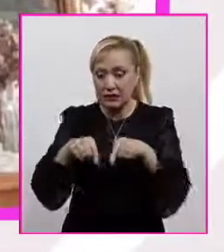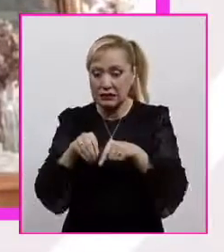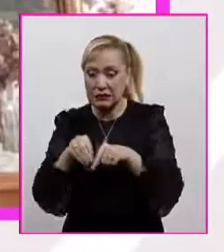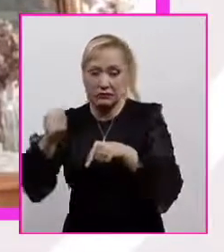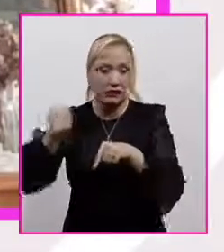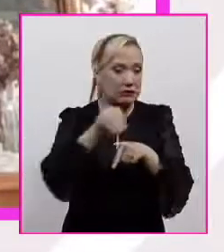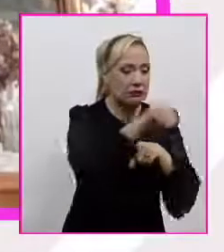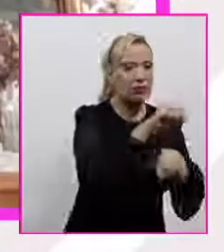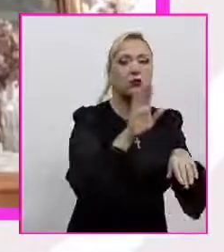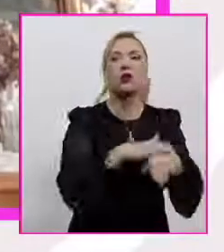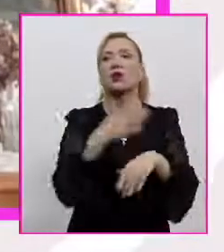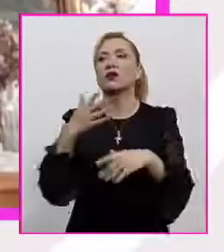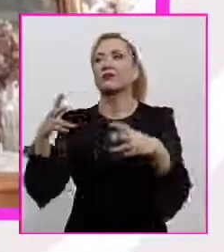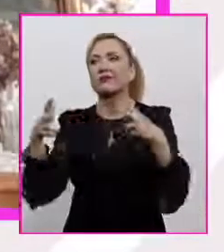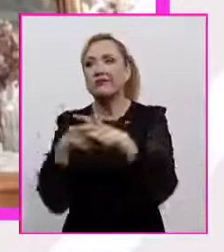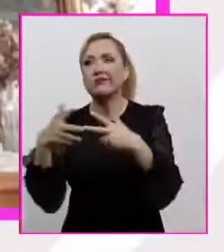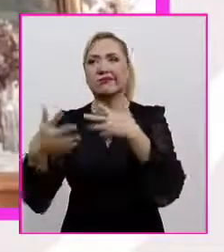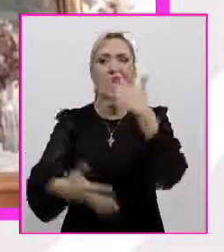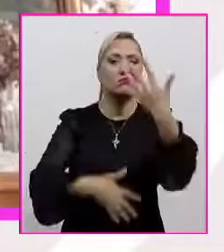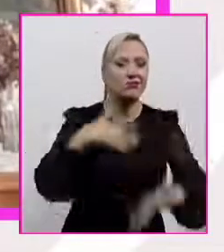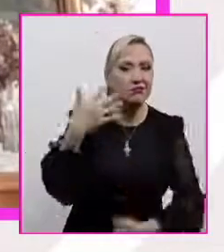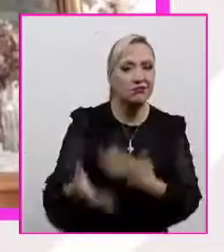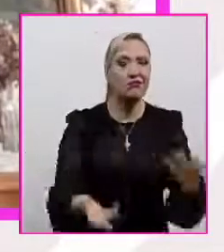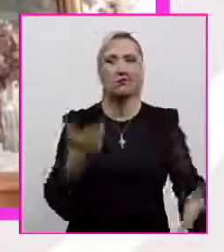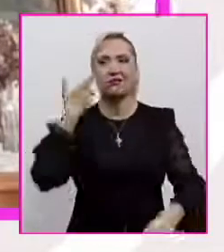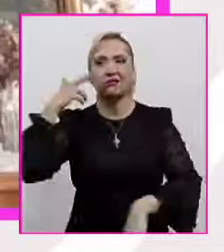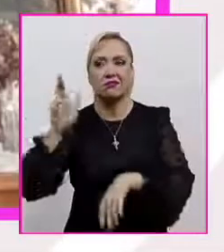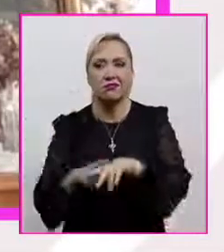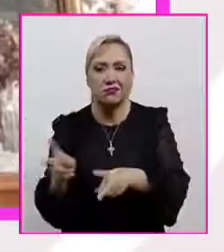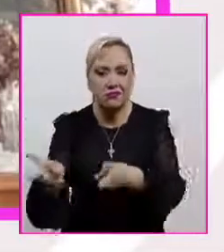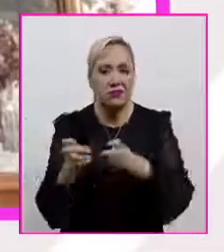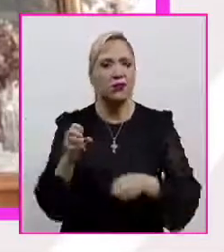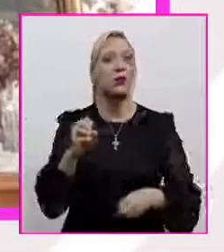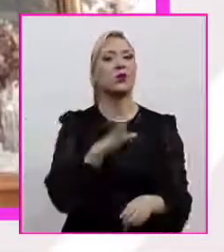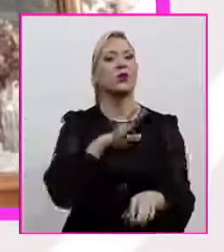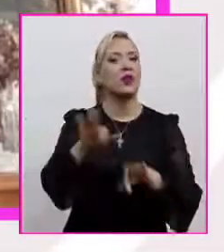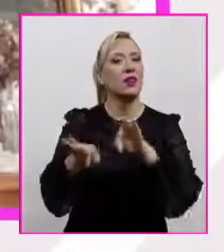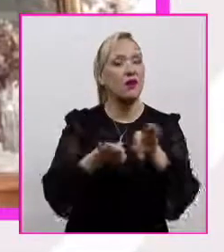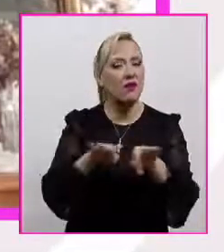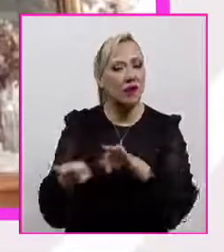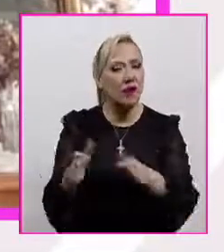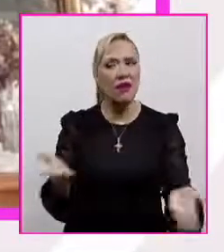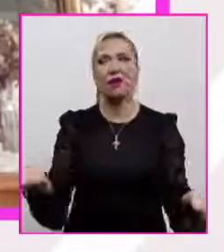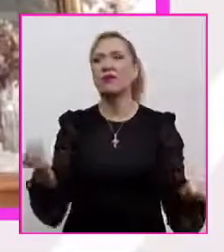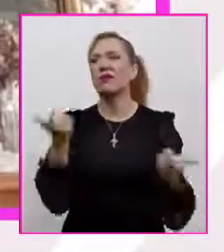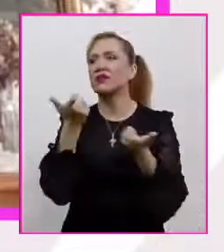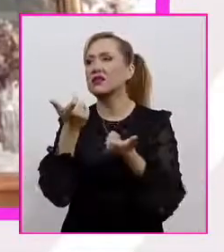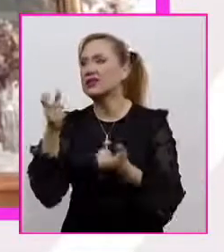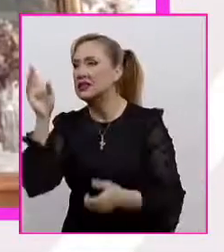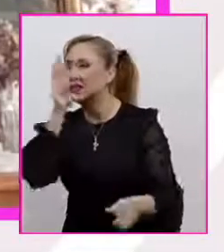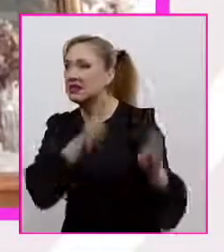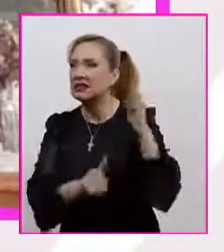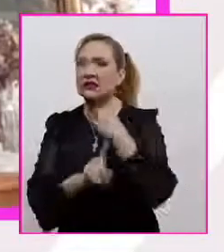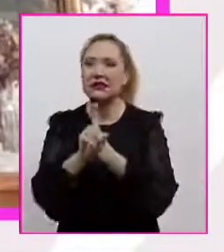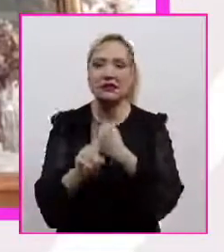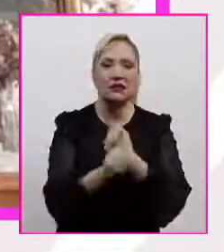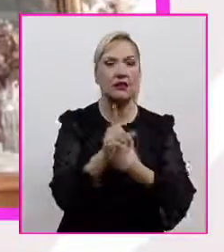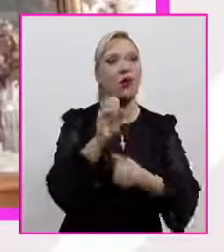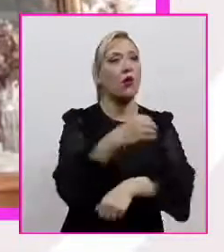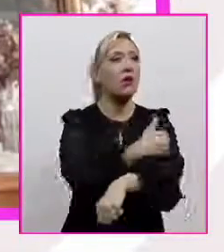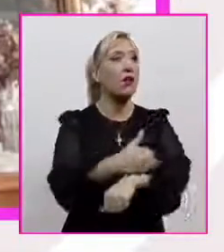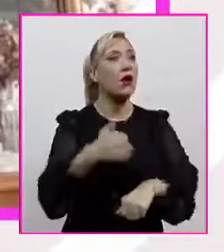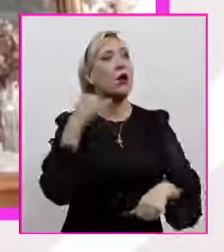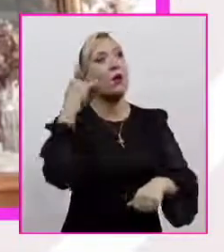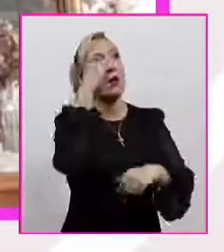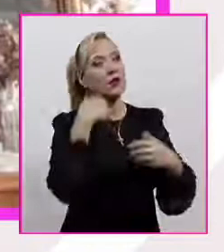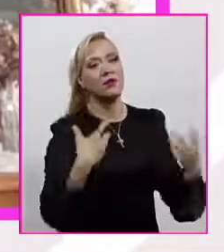a temas de violencia, de seguridad, de empleo, condiciones socioeconómicas desfavorables, estabilidad política, reunificación familiar,